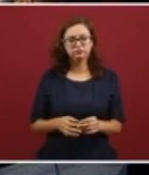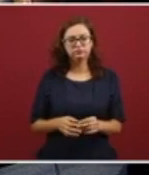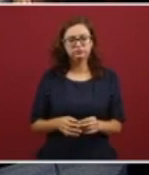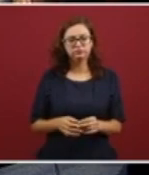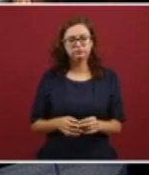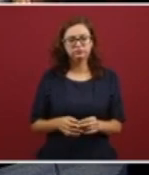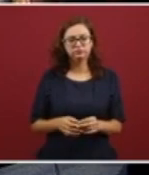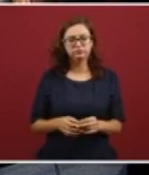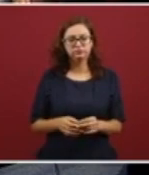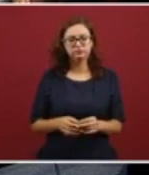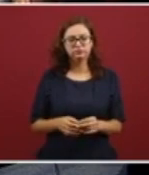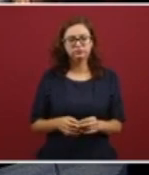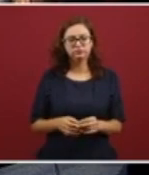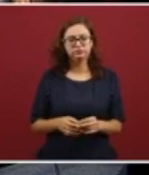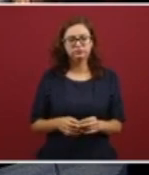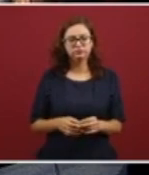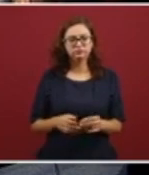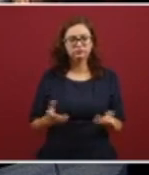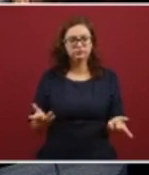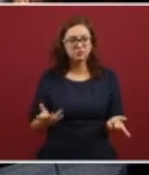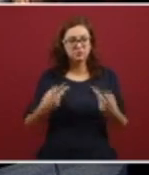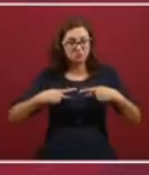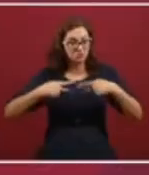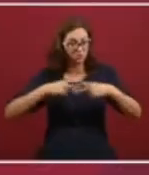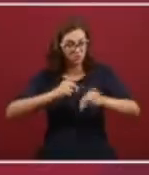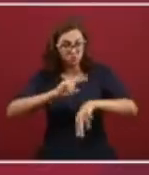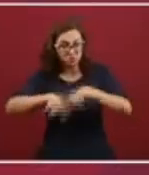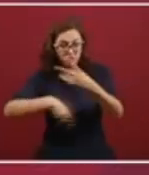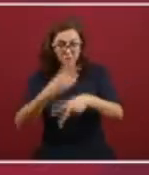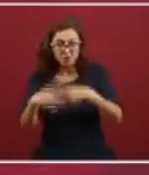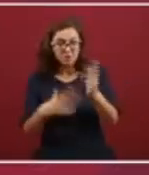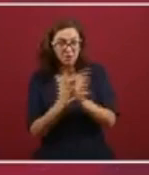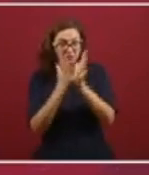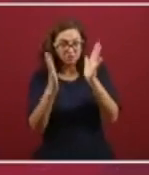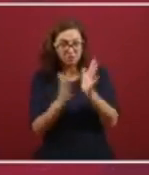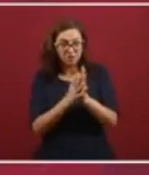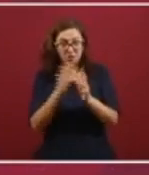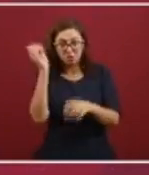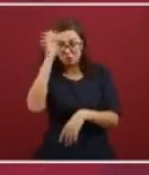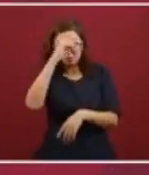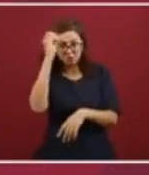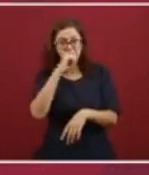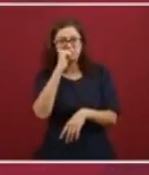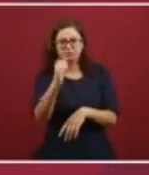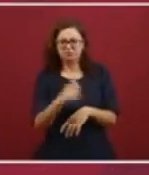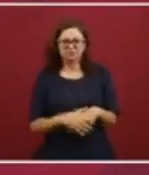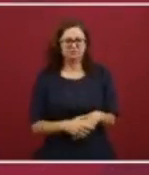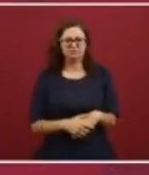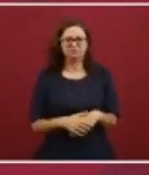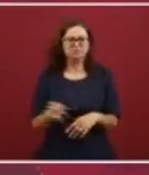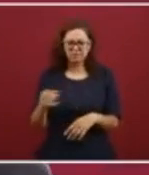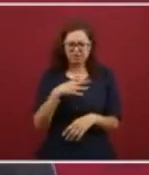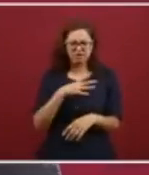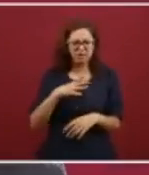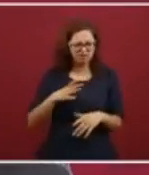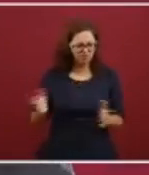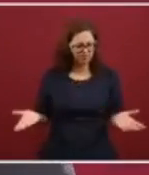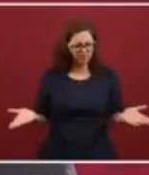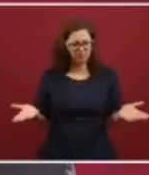la gente no va a participar, no va a opinar, y sobre todo